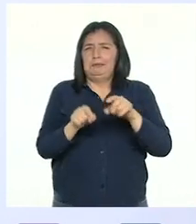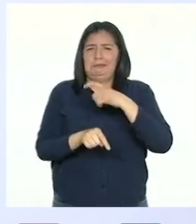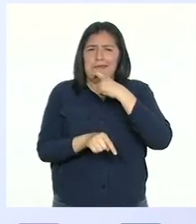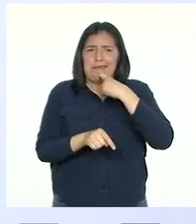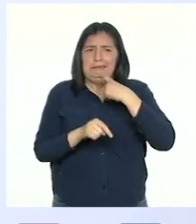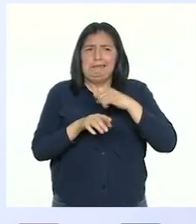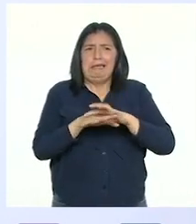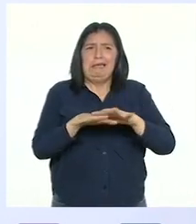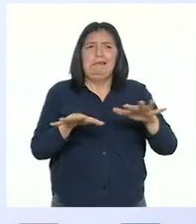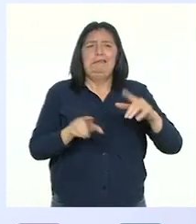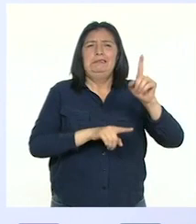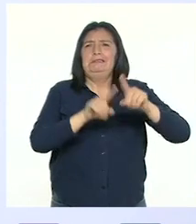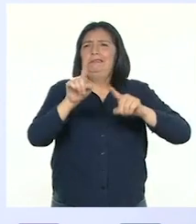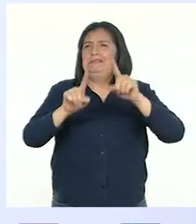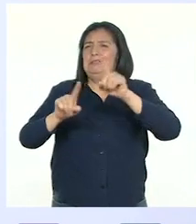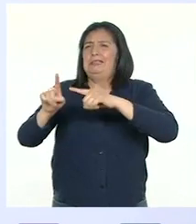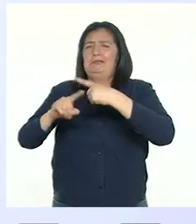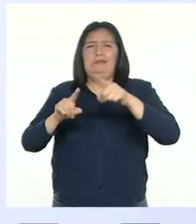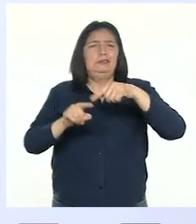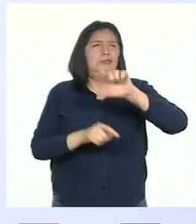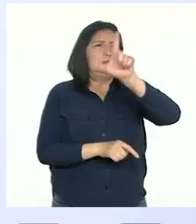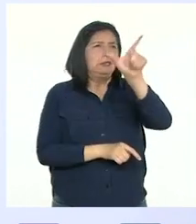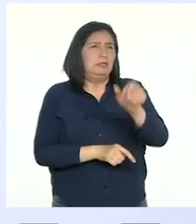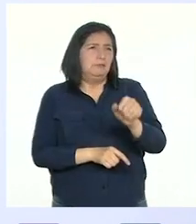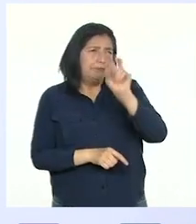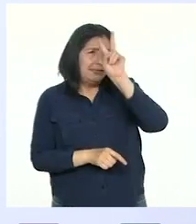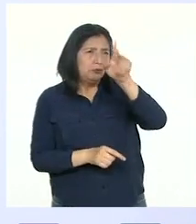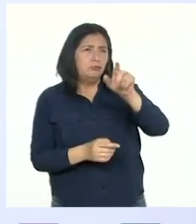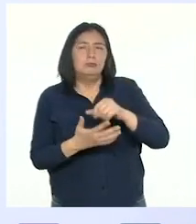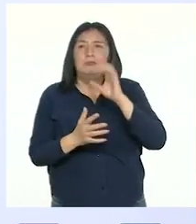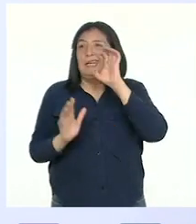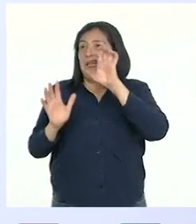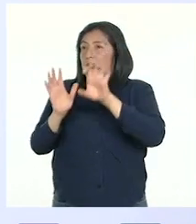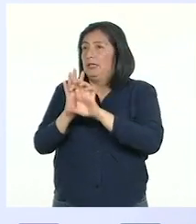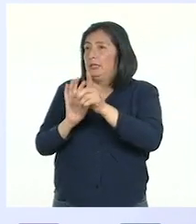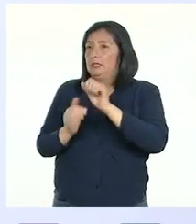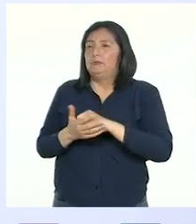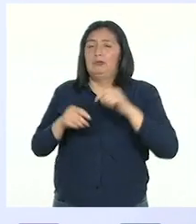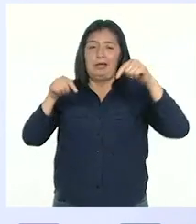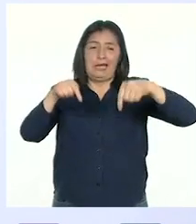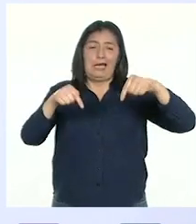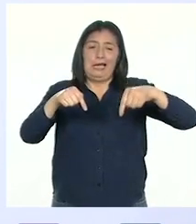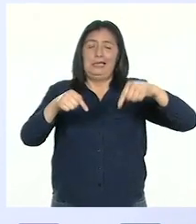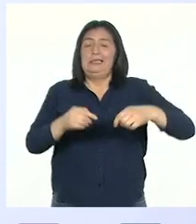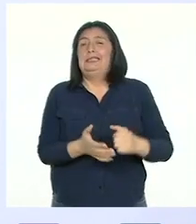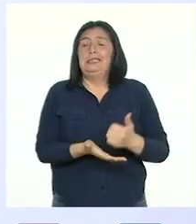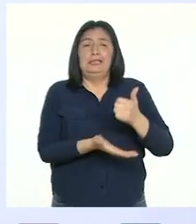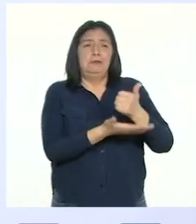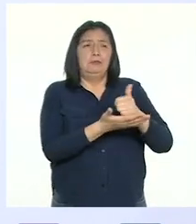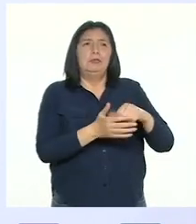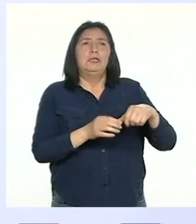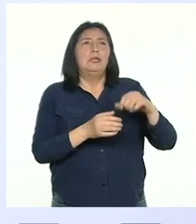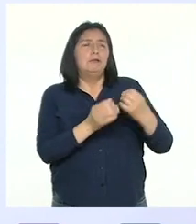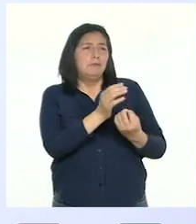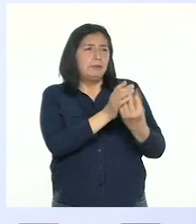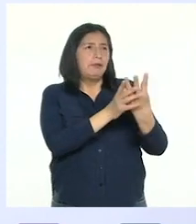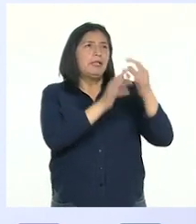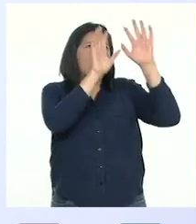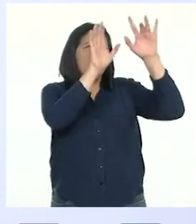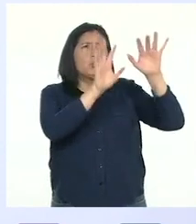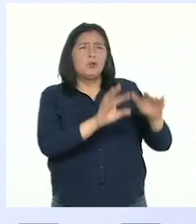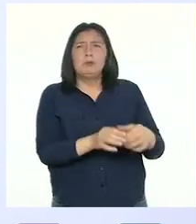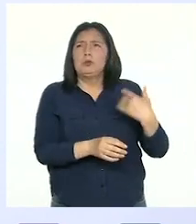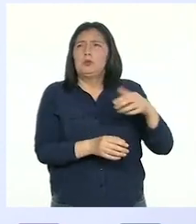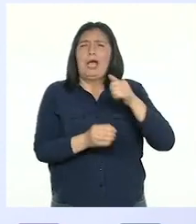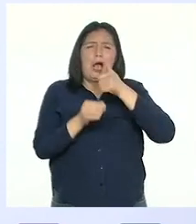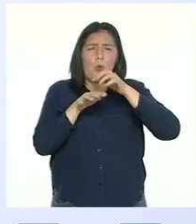en diferentes partes del país. Por ejemplo, aquí en Apurímac llueve en primavera y todo